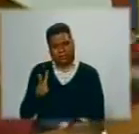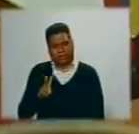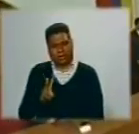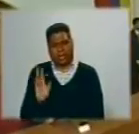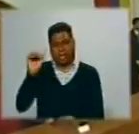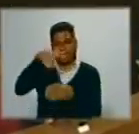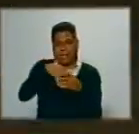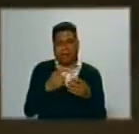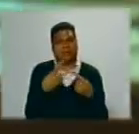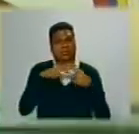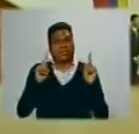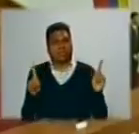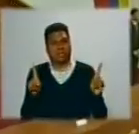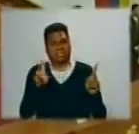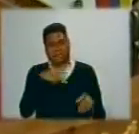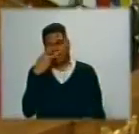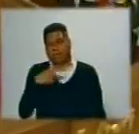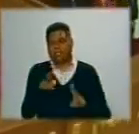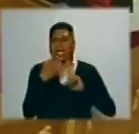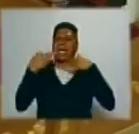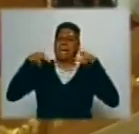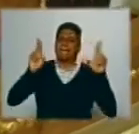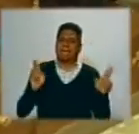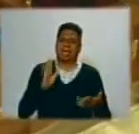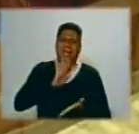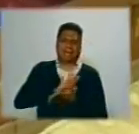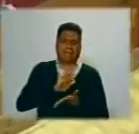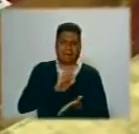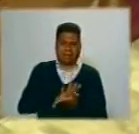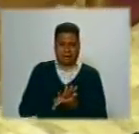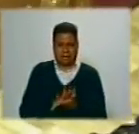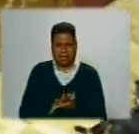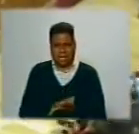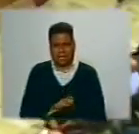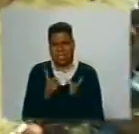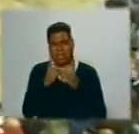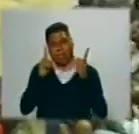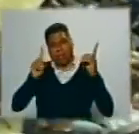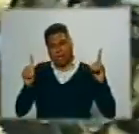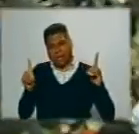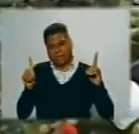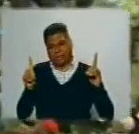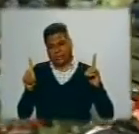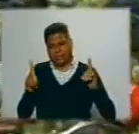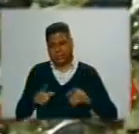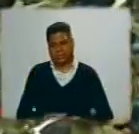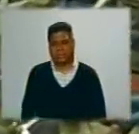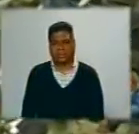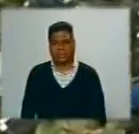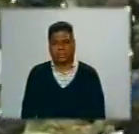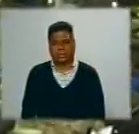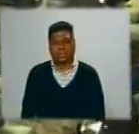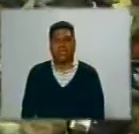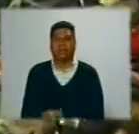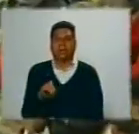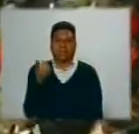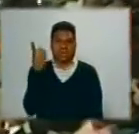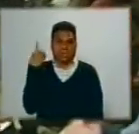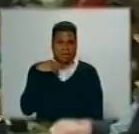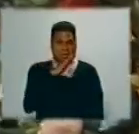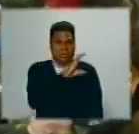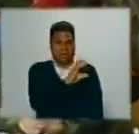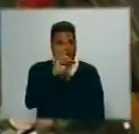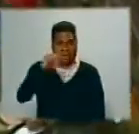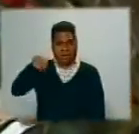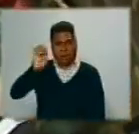diferencias políticas en paz, en tranquilidad, en democracia. Ayer el Consejo Nacional